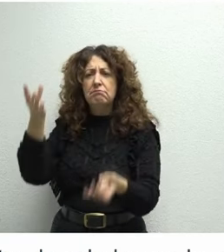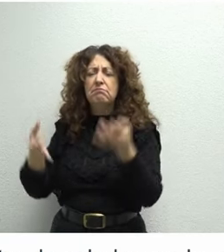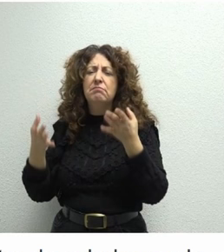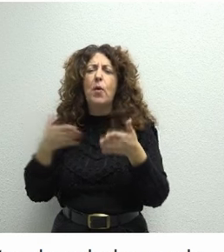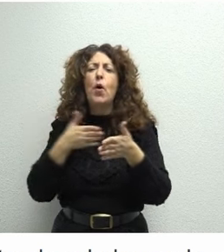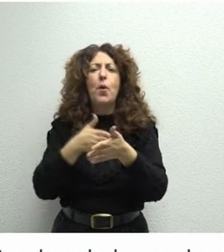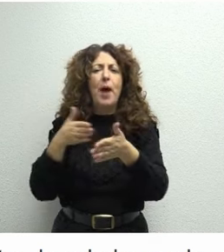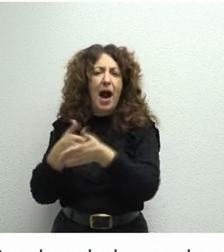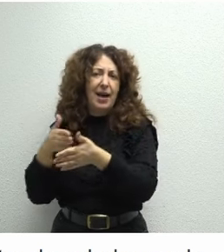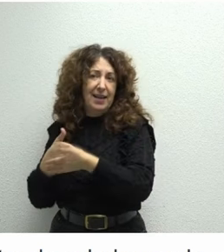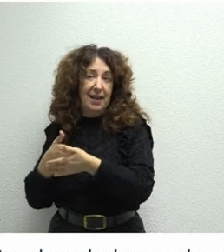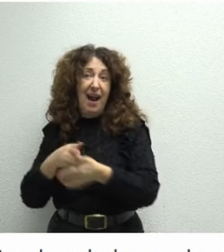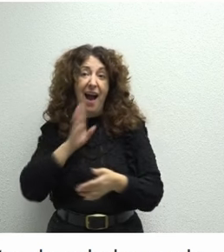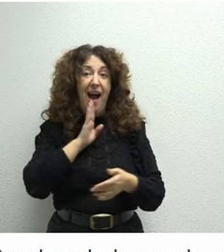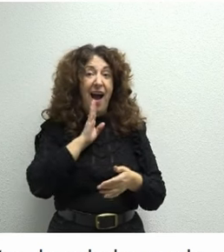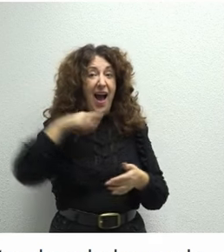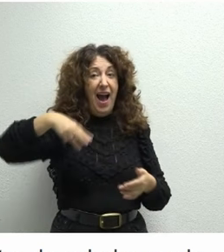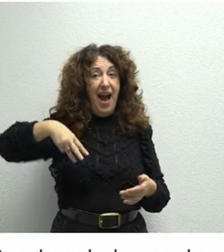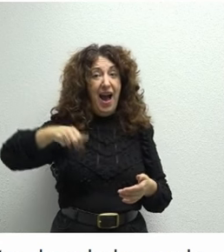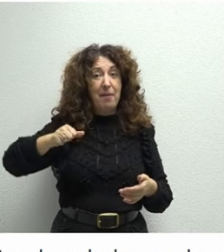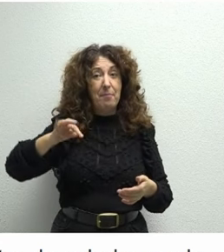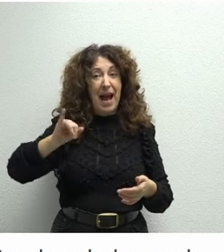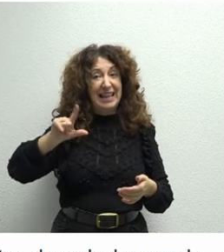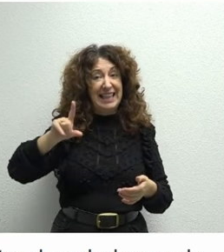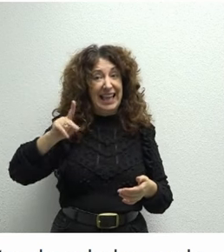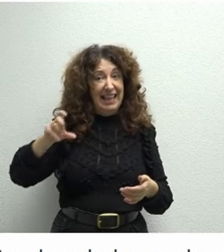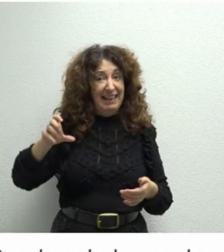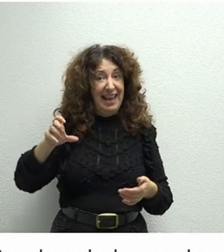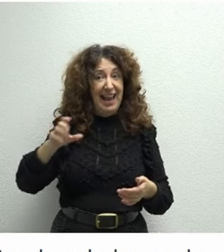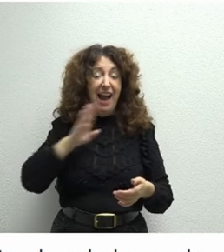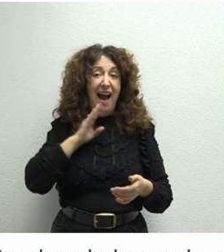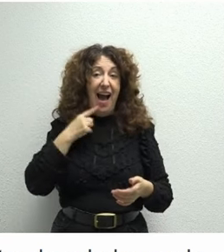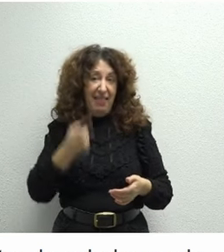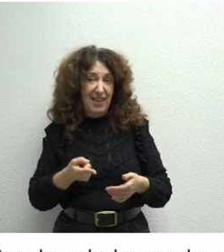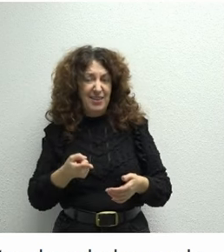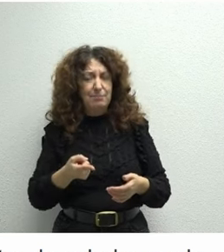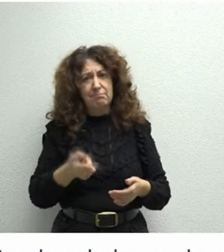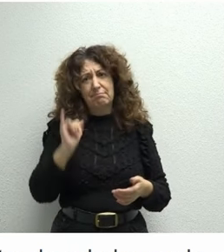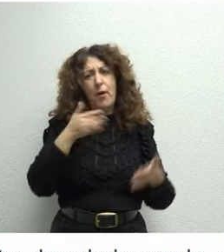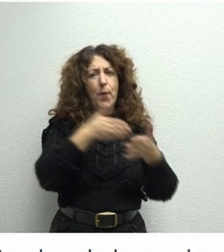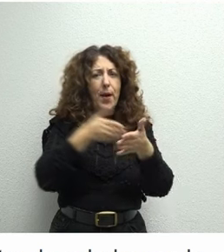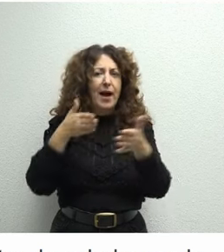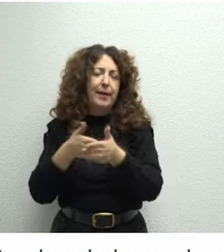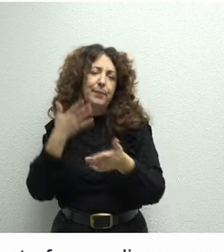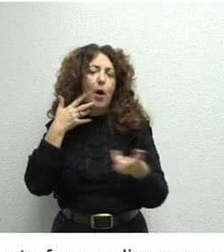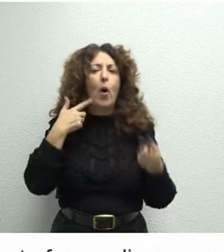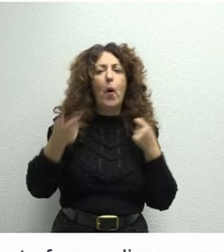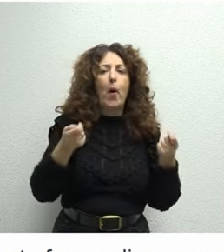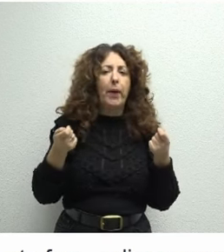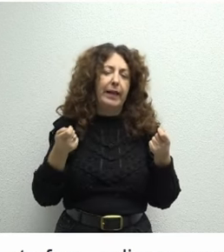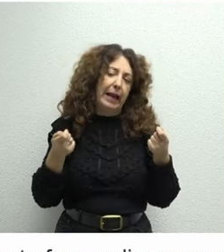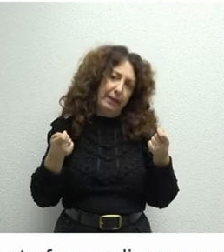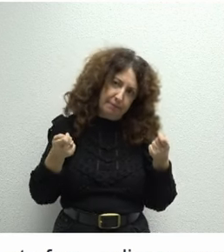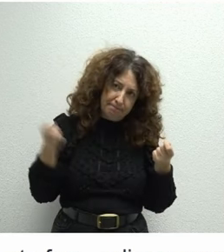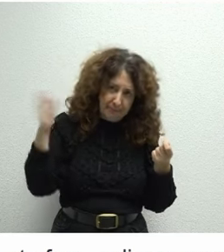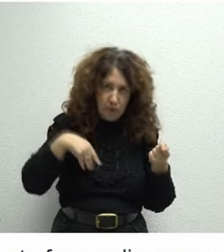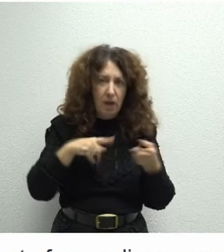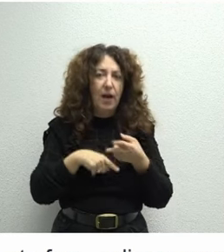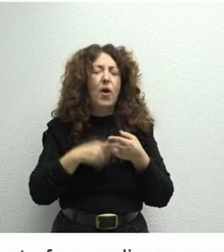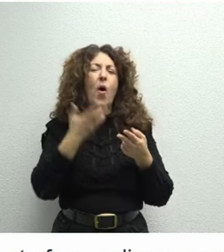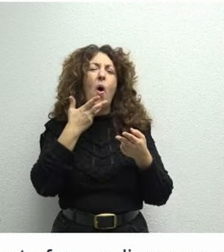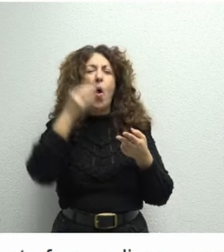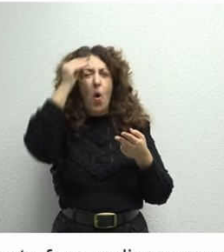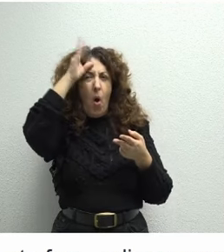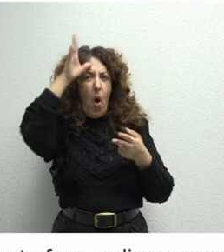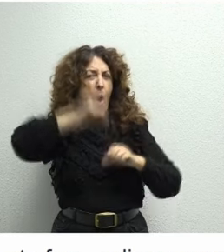día de hoy Bueno como ha comentado Matilde quizás sigan existiendo no como puede ser pues quizás la falta de coordinación la falta de conocimiento